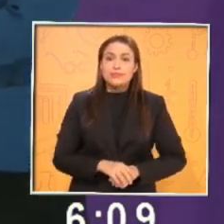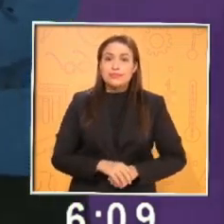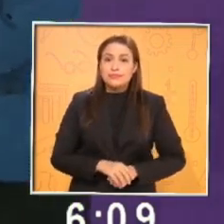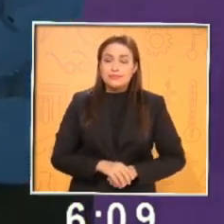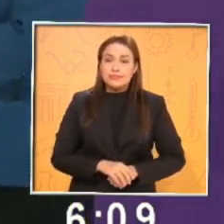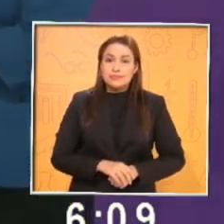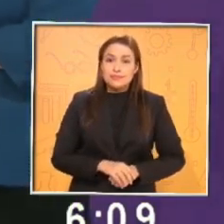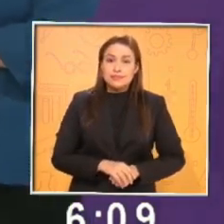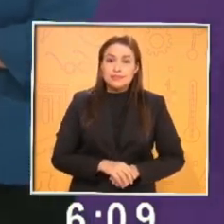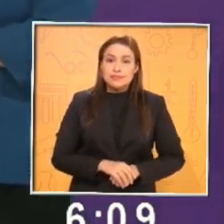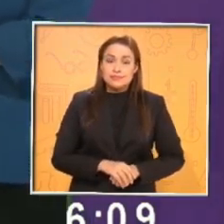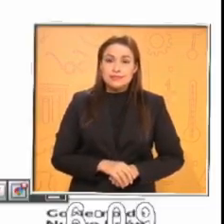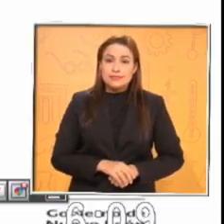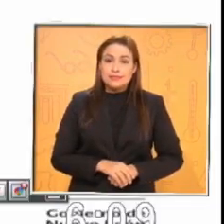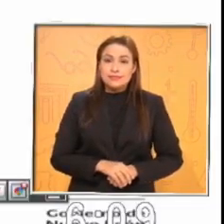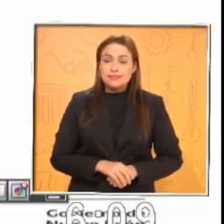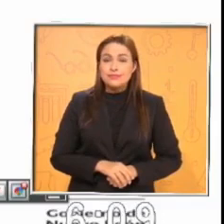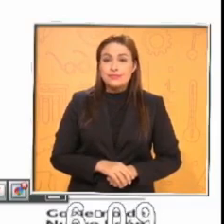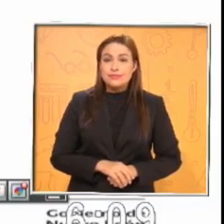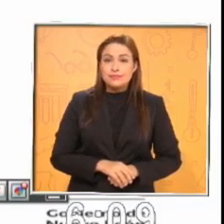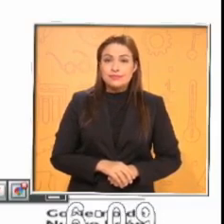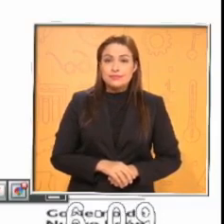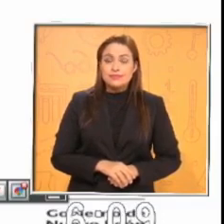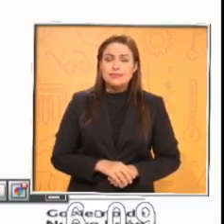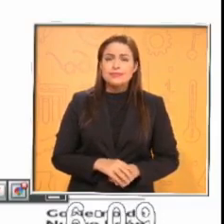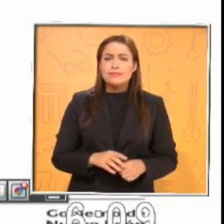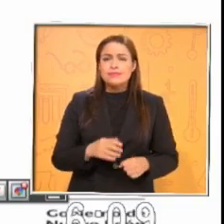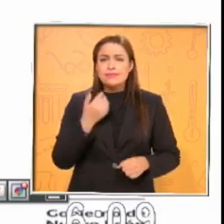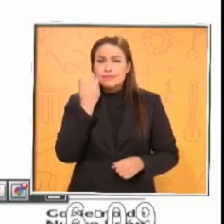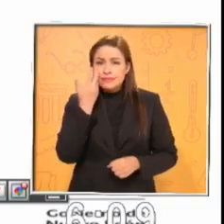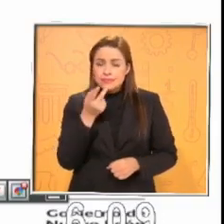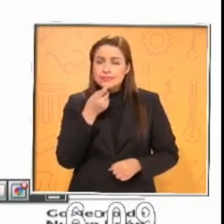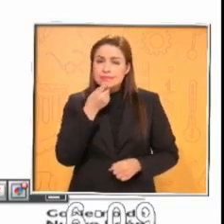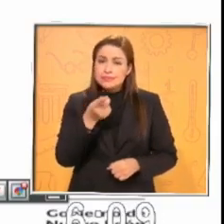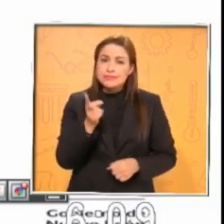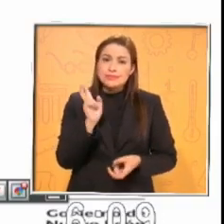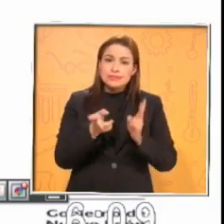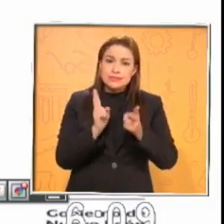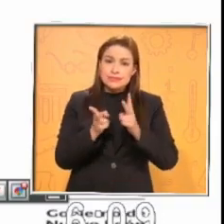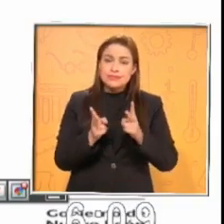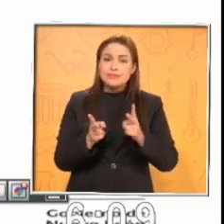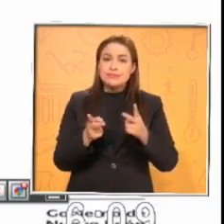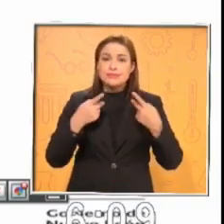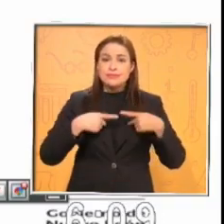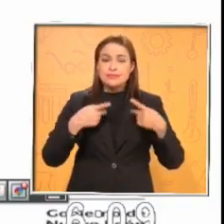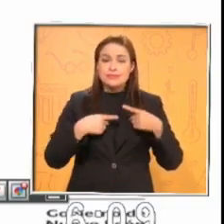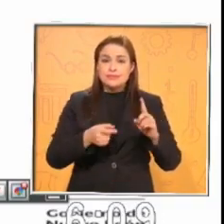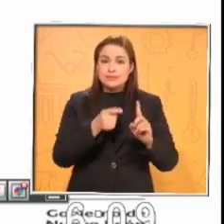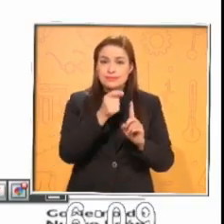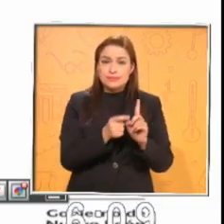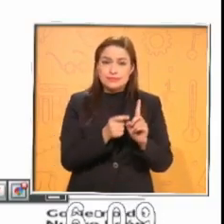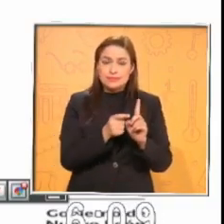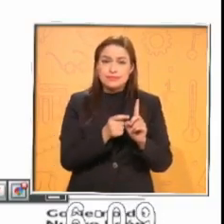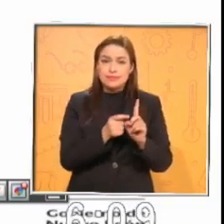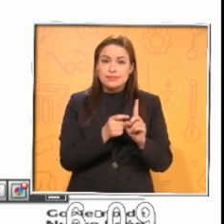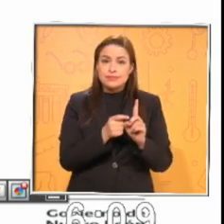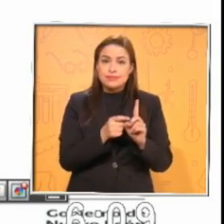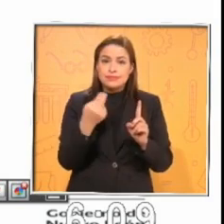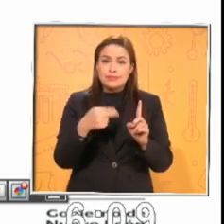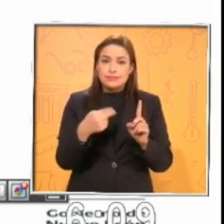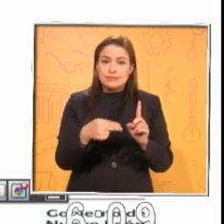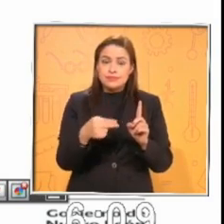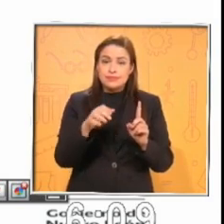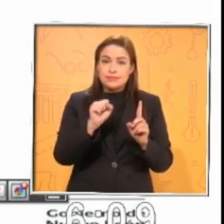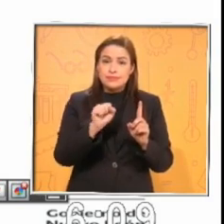Hoy me gustaría hablarles de un personaje que salió a la luz la semana pasada. El personaje se llama